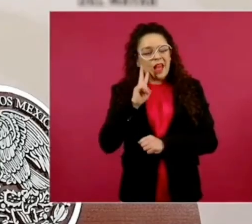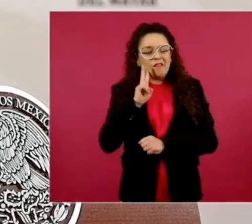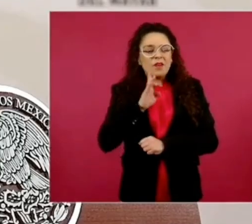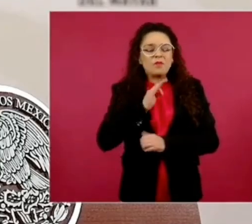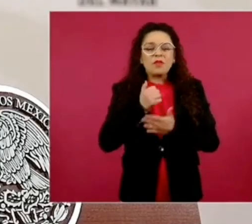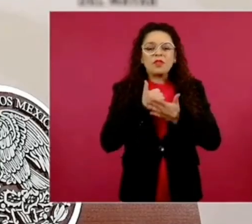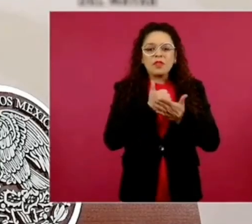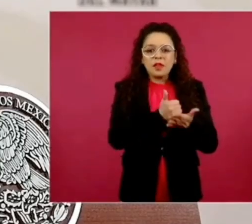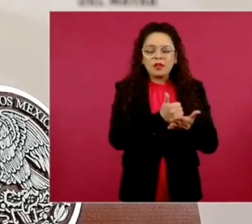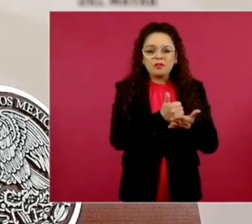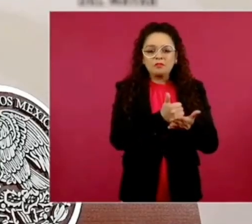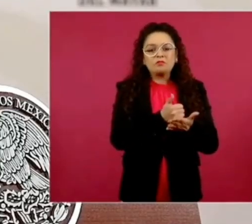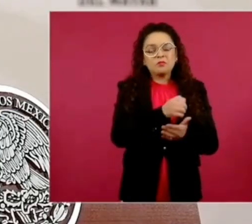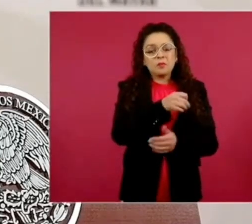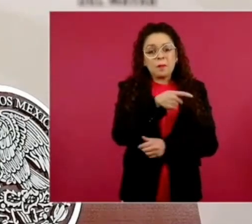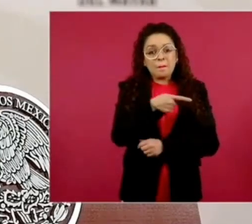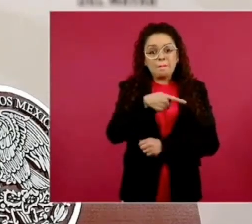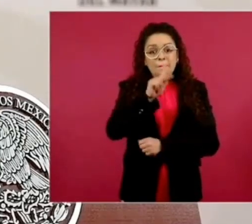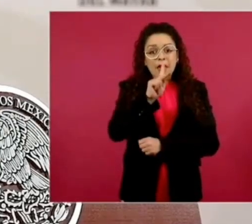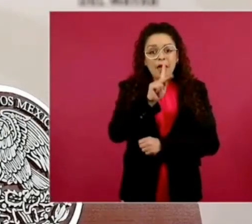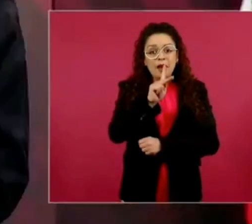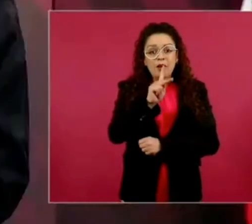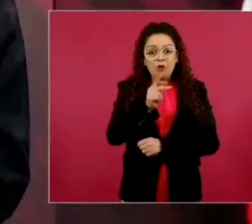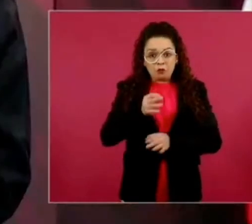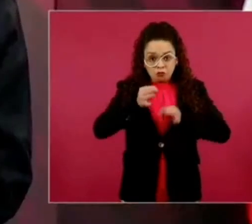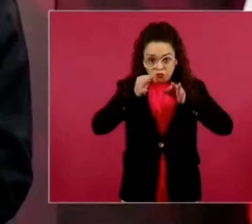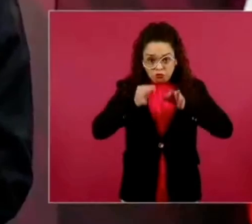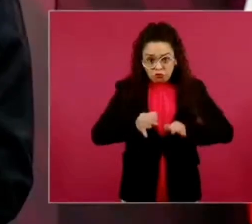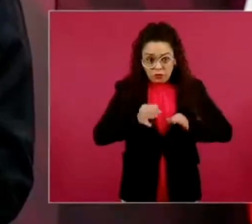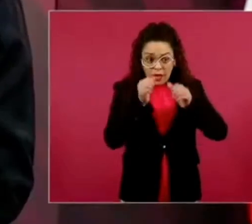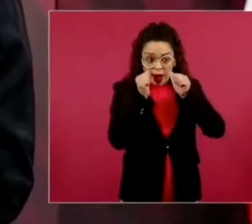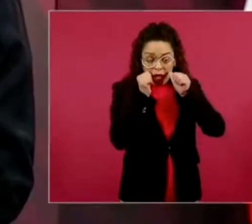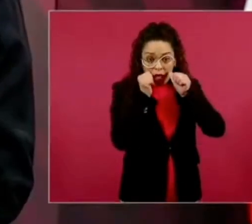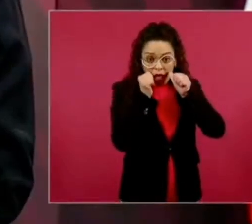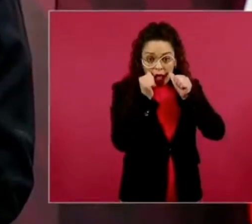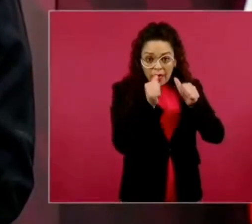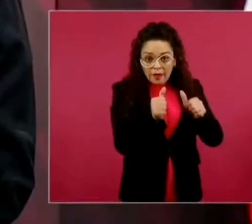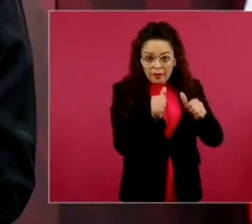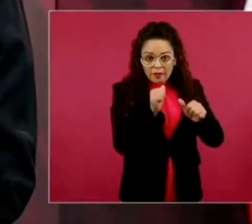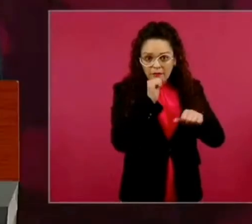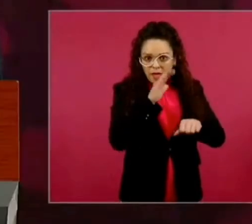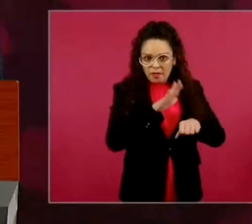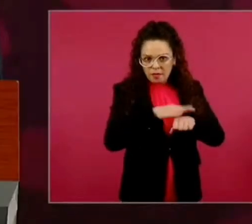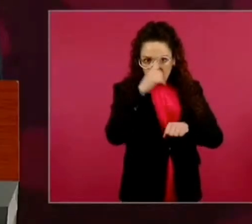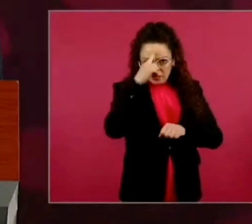por sus intereses y conveniencia.